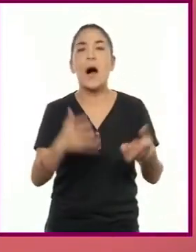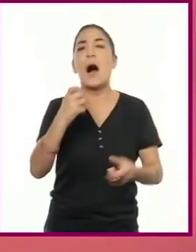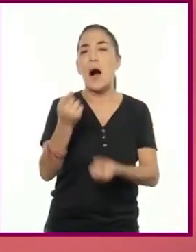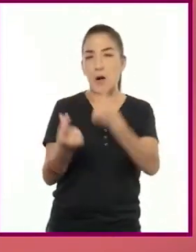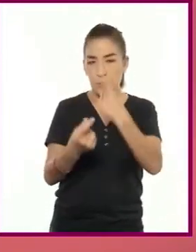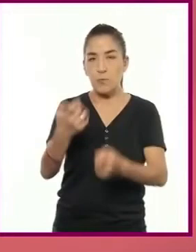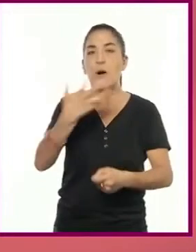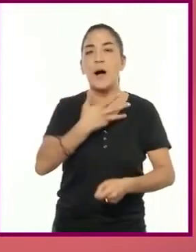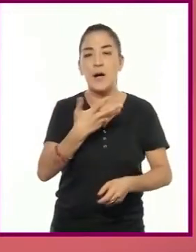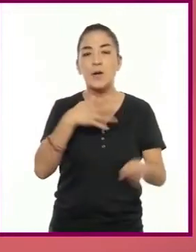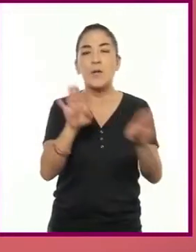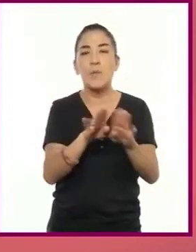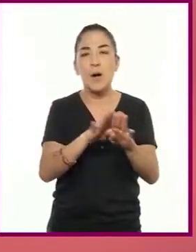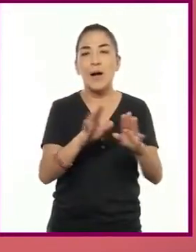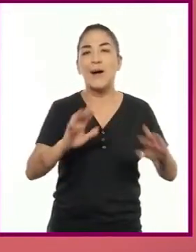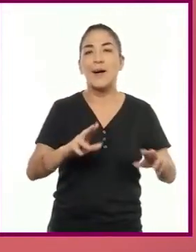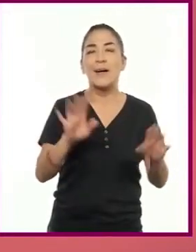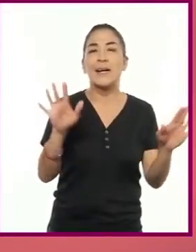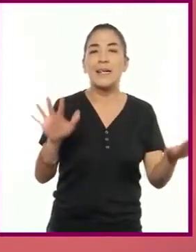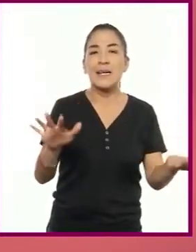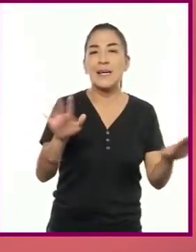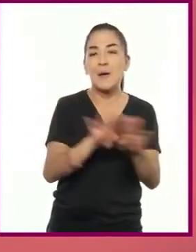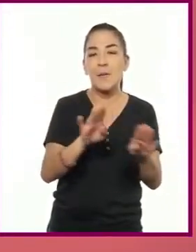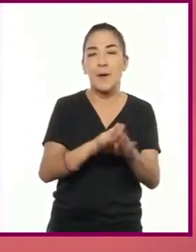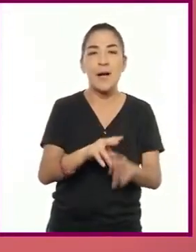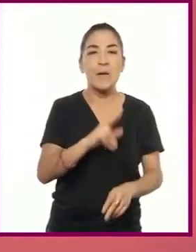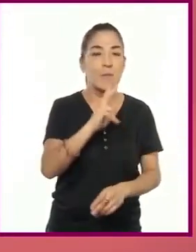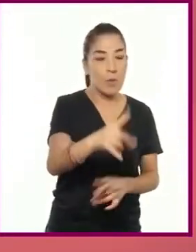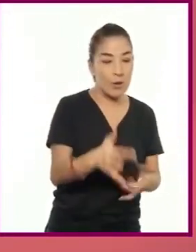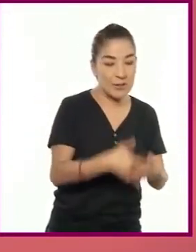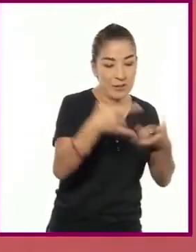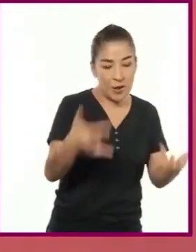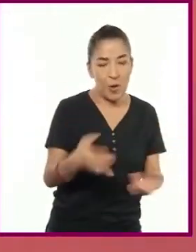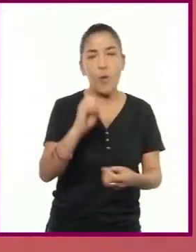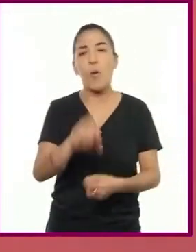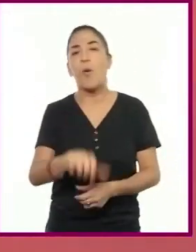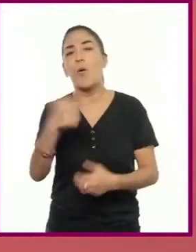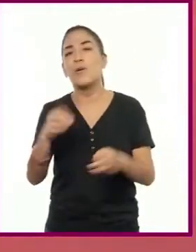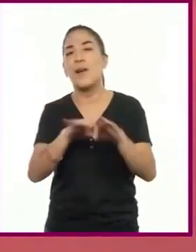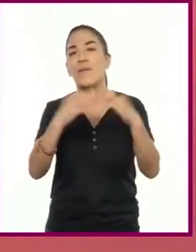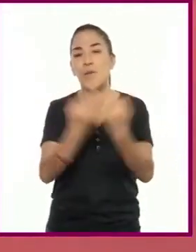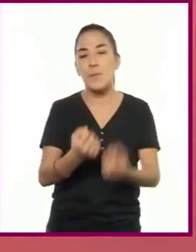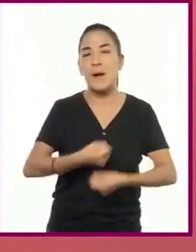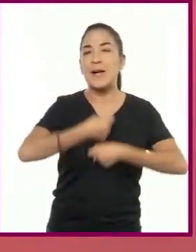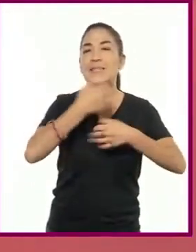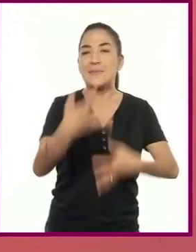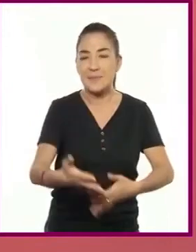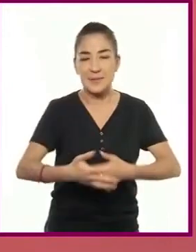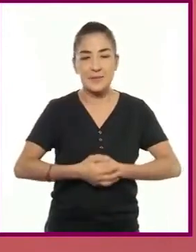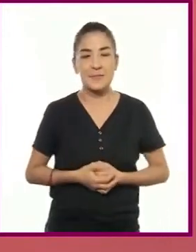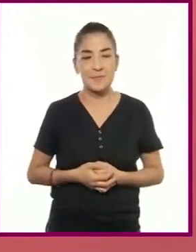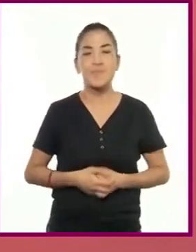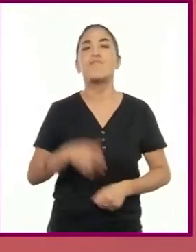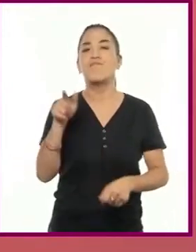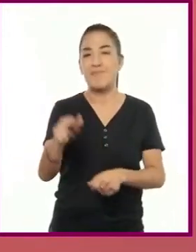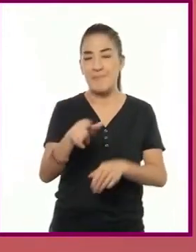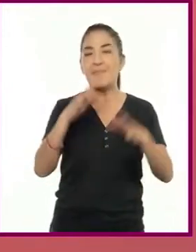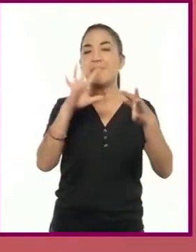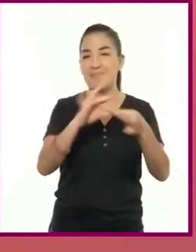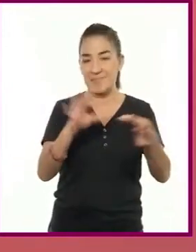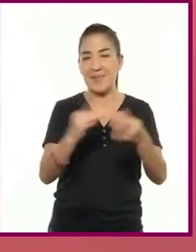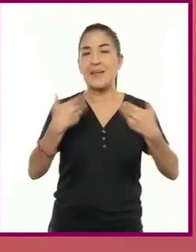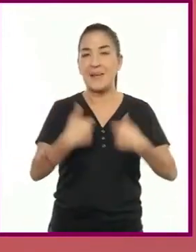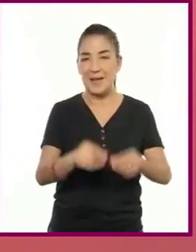diálogos aparecen intercalados en una narración u otra forma de expresión. Quedó todo muy claro,